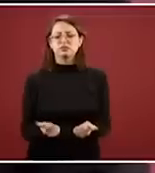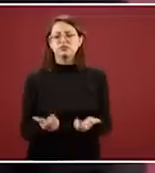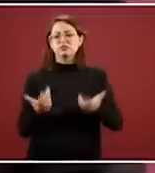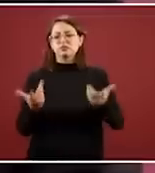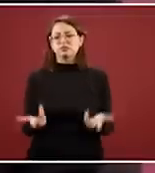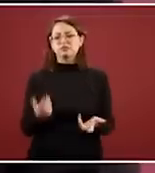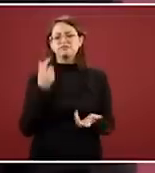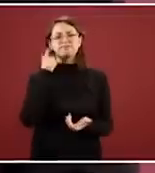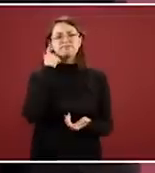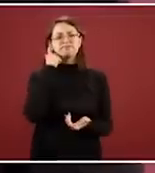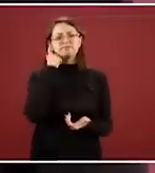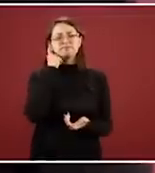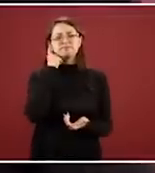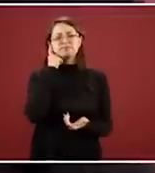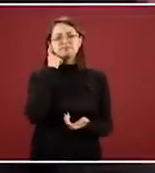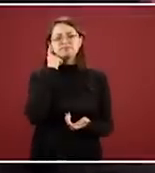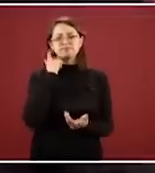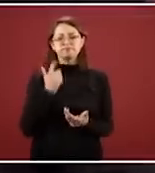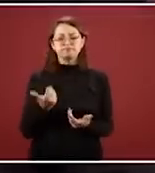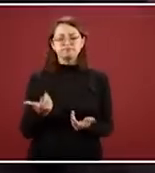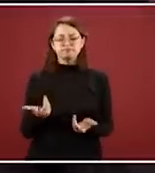homologar las cosas,